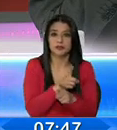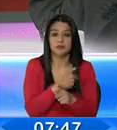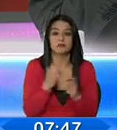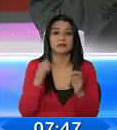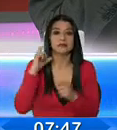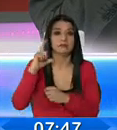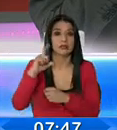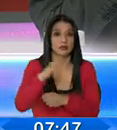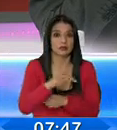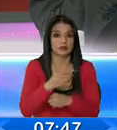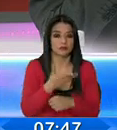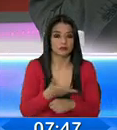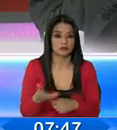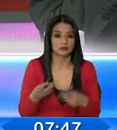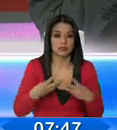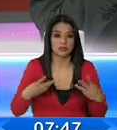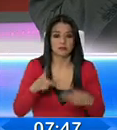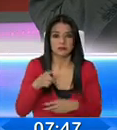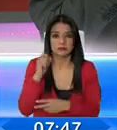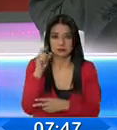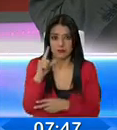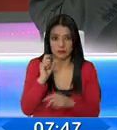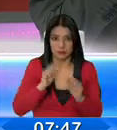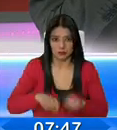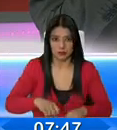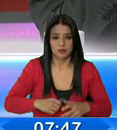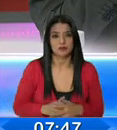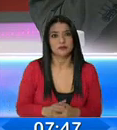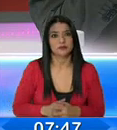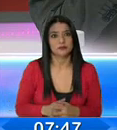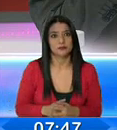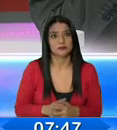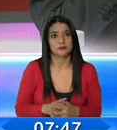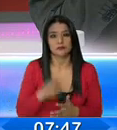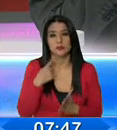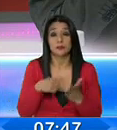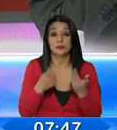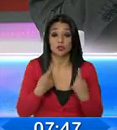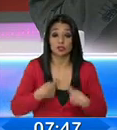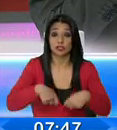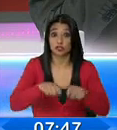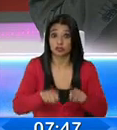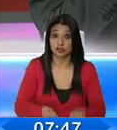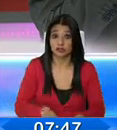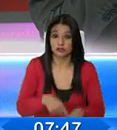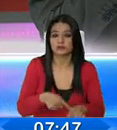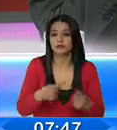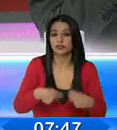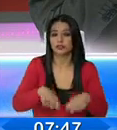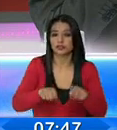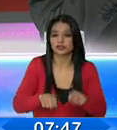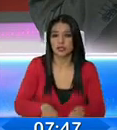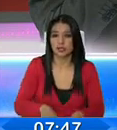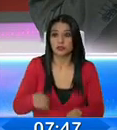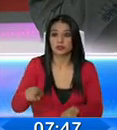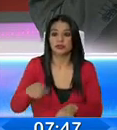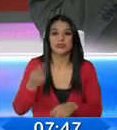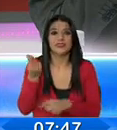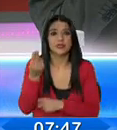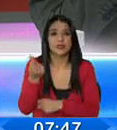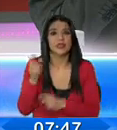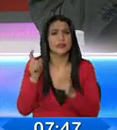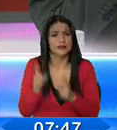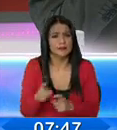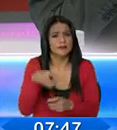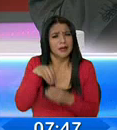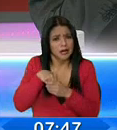sobreprecios. Es decir, contratos que en circunstancias donde esos recursos deben optimizarse para